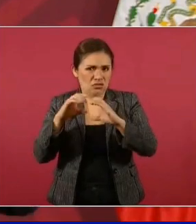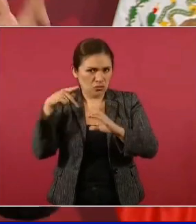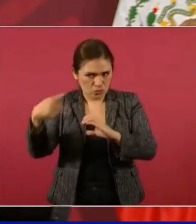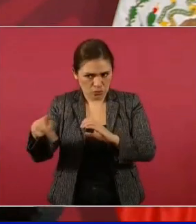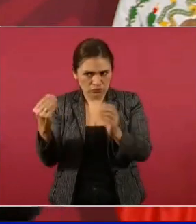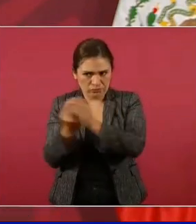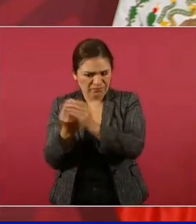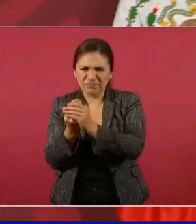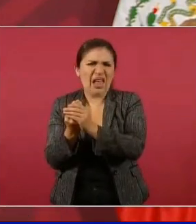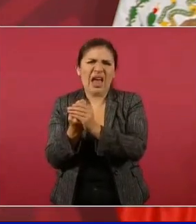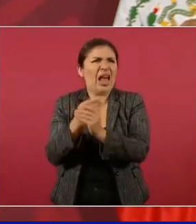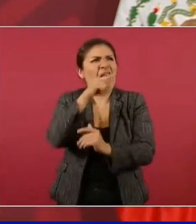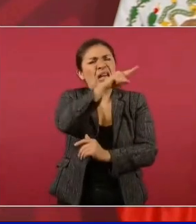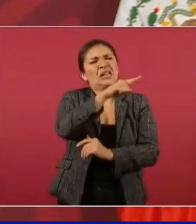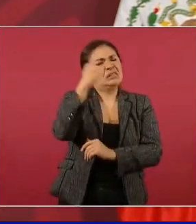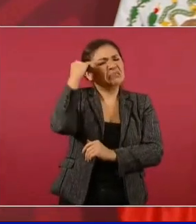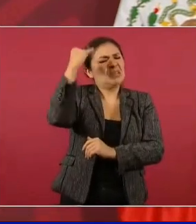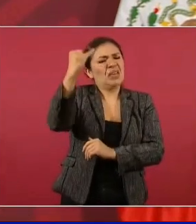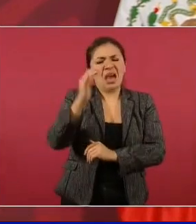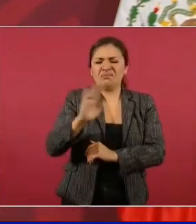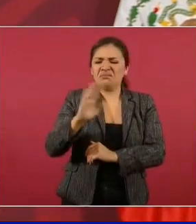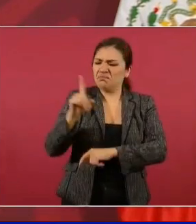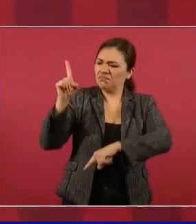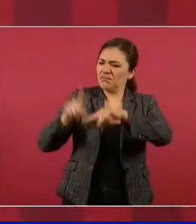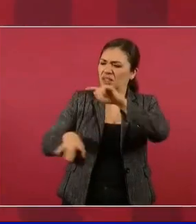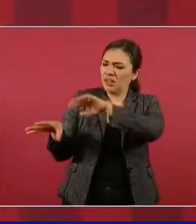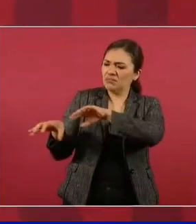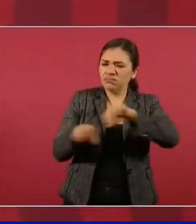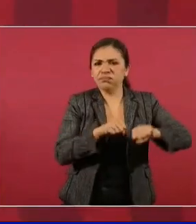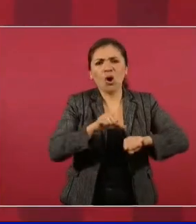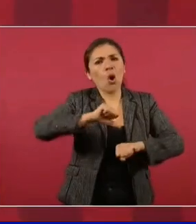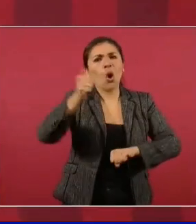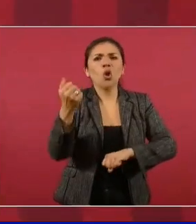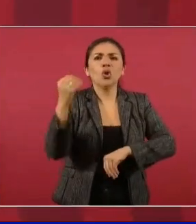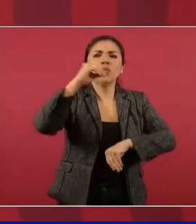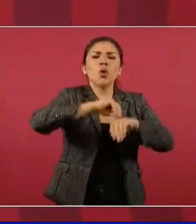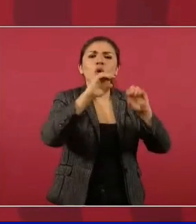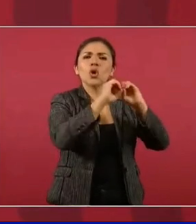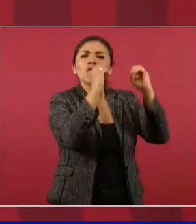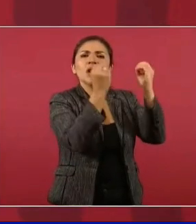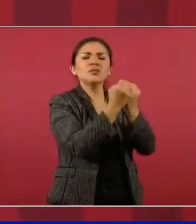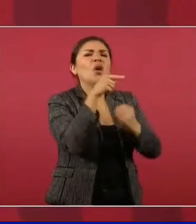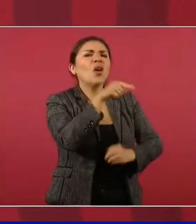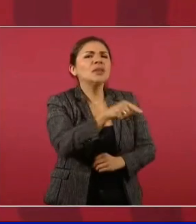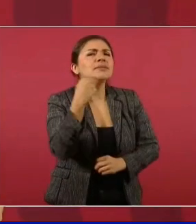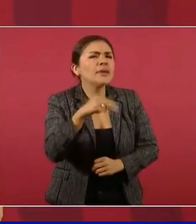Se la quitan y crearon un organismo que se llama